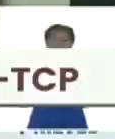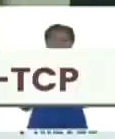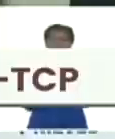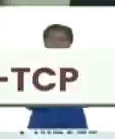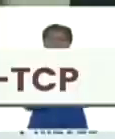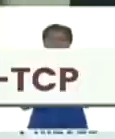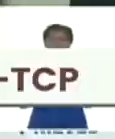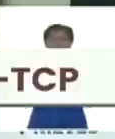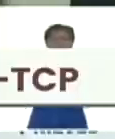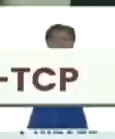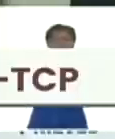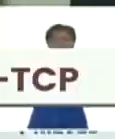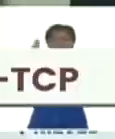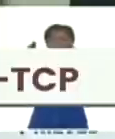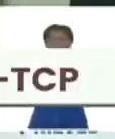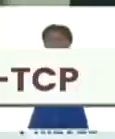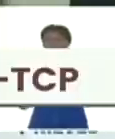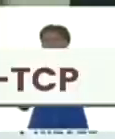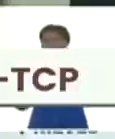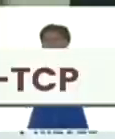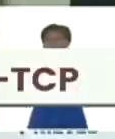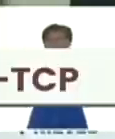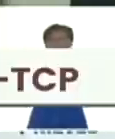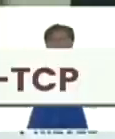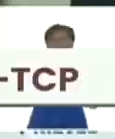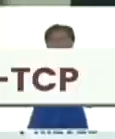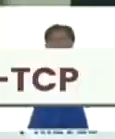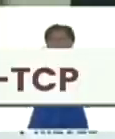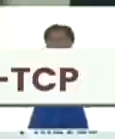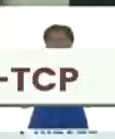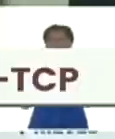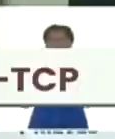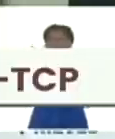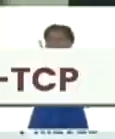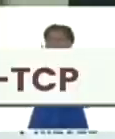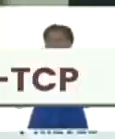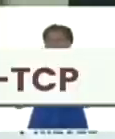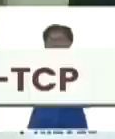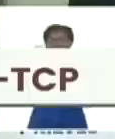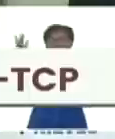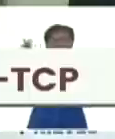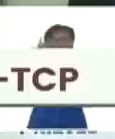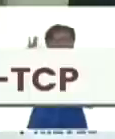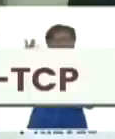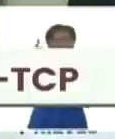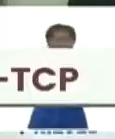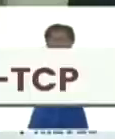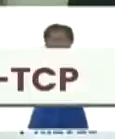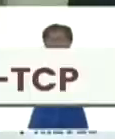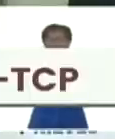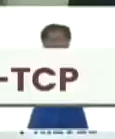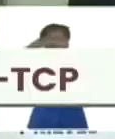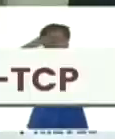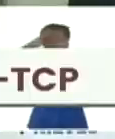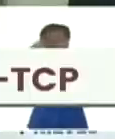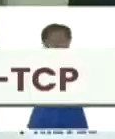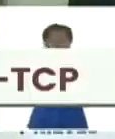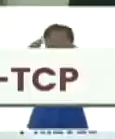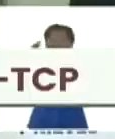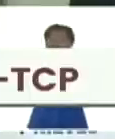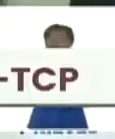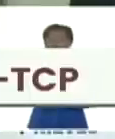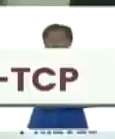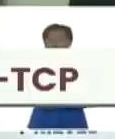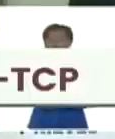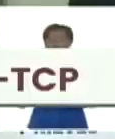educación, la salud y el manejo de desastres, para mencionar algunas. Cuba nos ayudó en el momento más